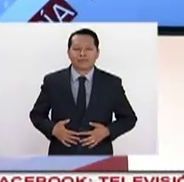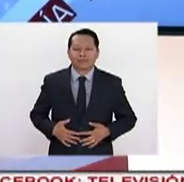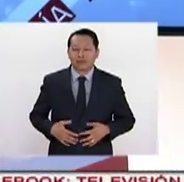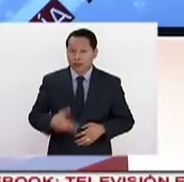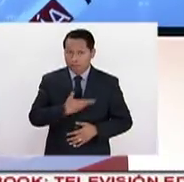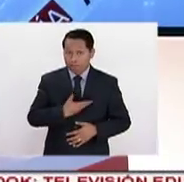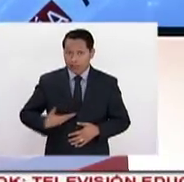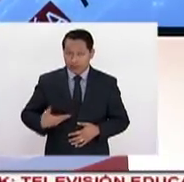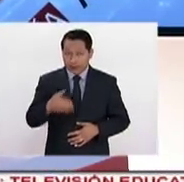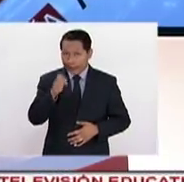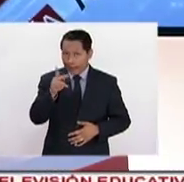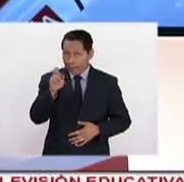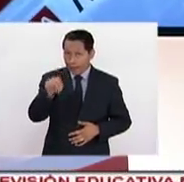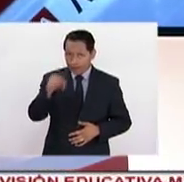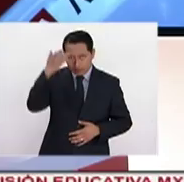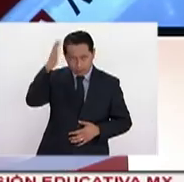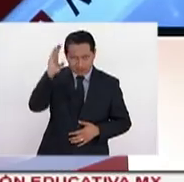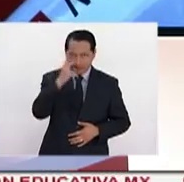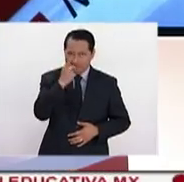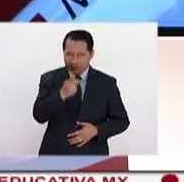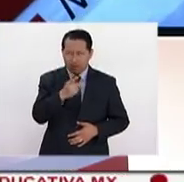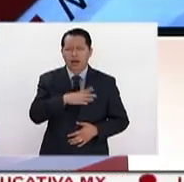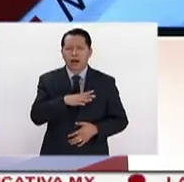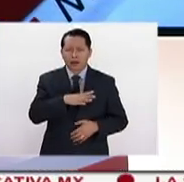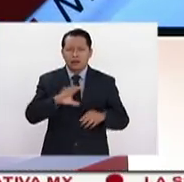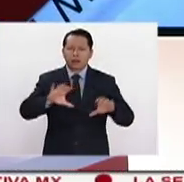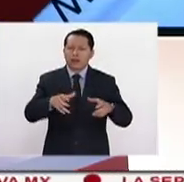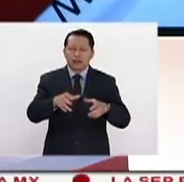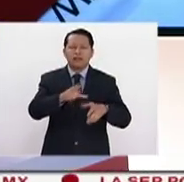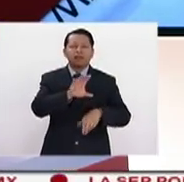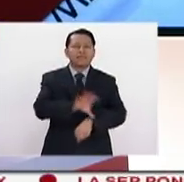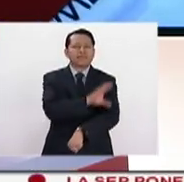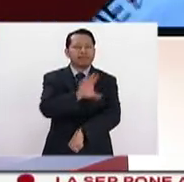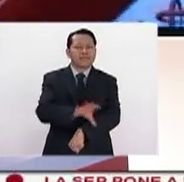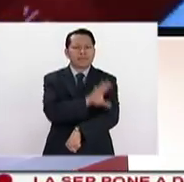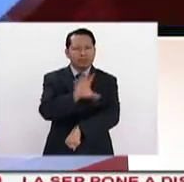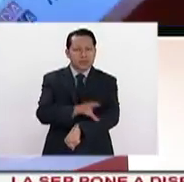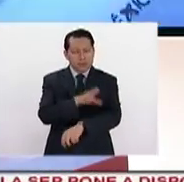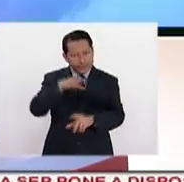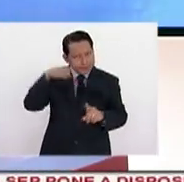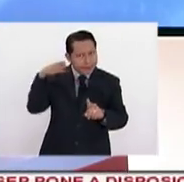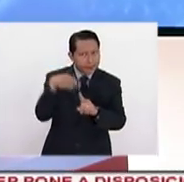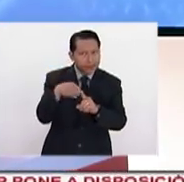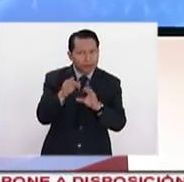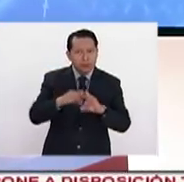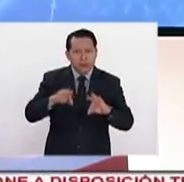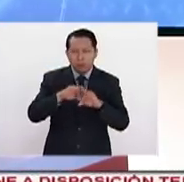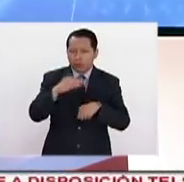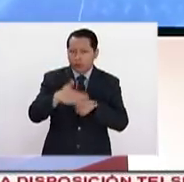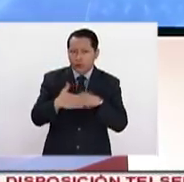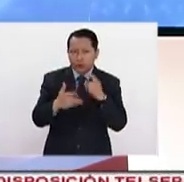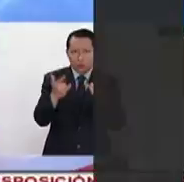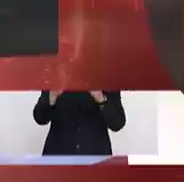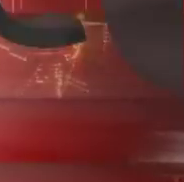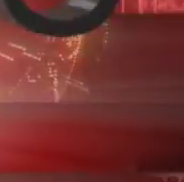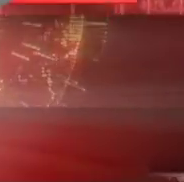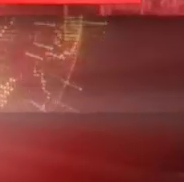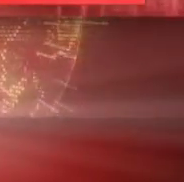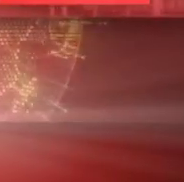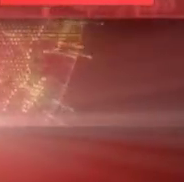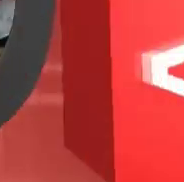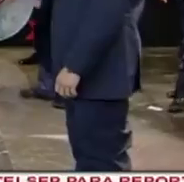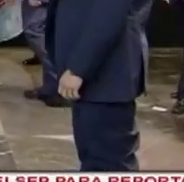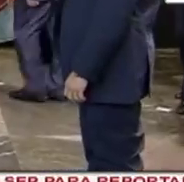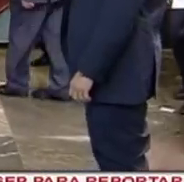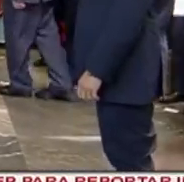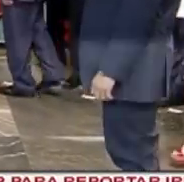El presidente Enrique Peña Nieto afirmó que el sector energético será un tema central en las campañas rumbo al 1 de julio.